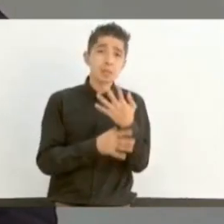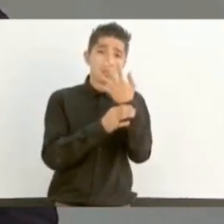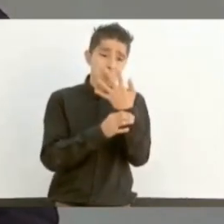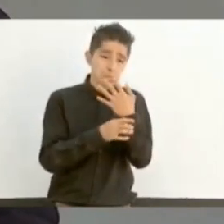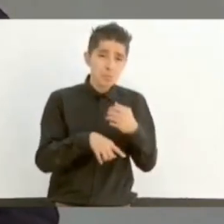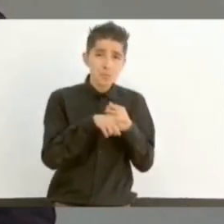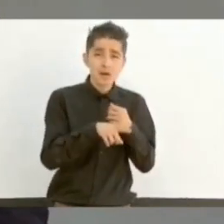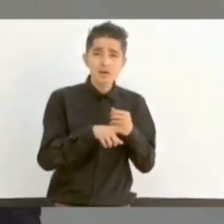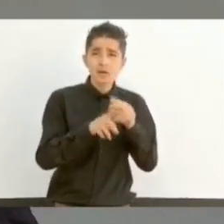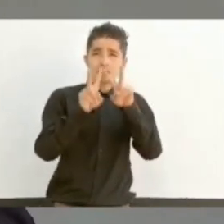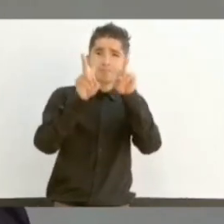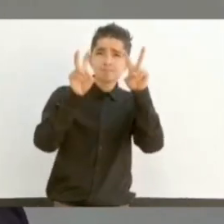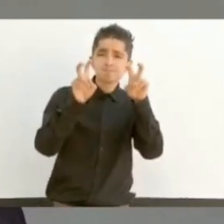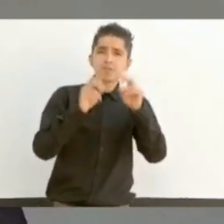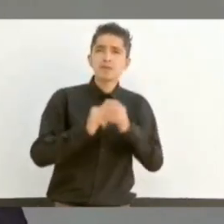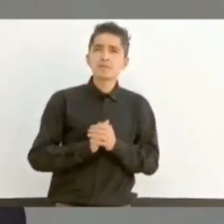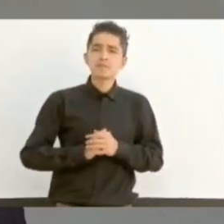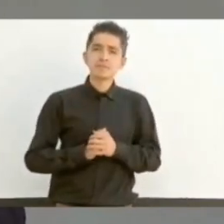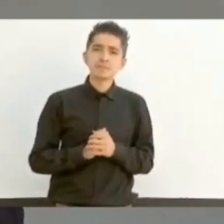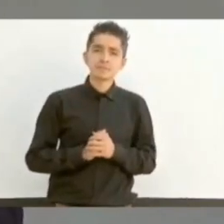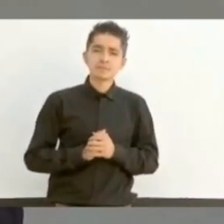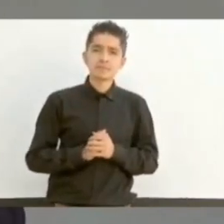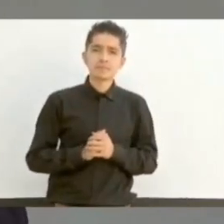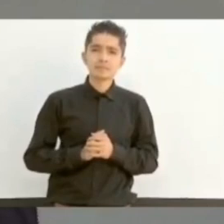diciendo: me